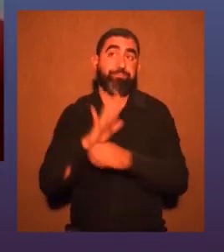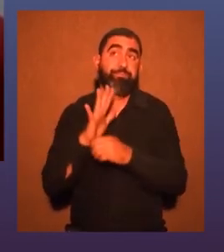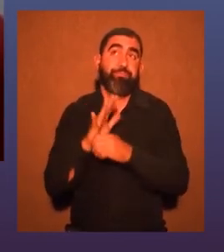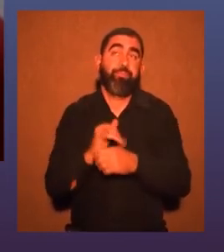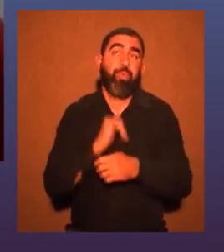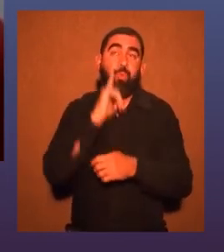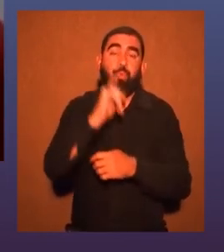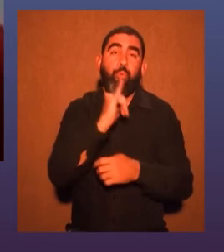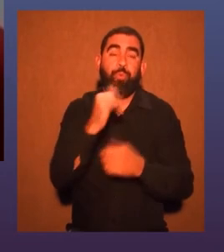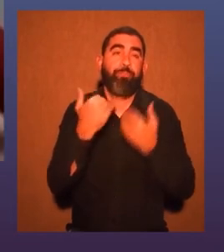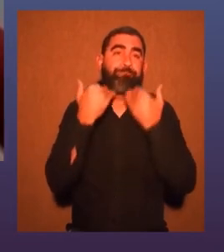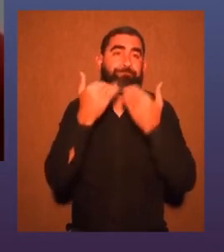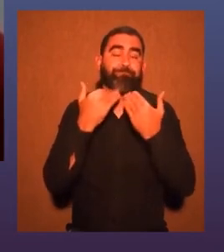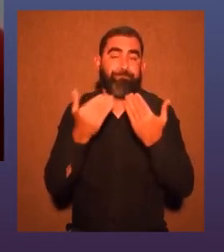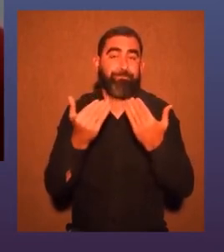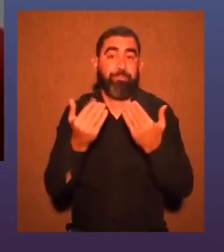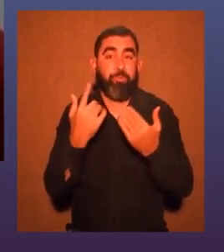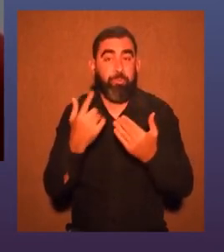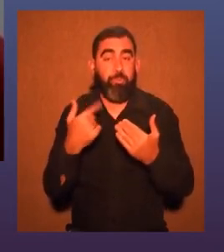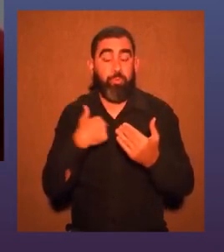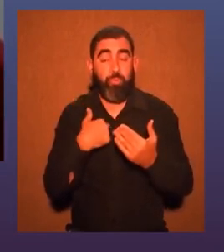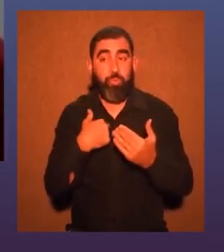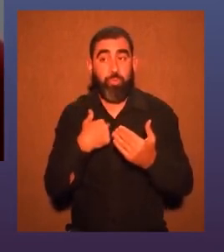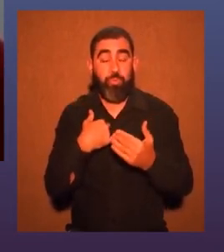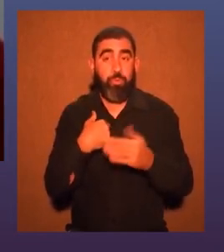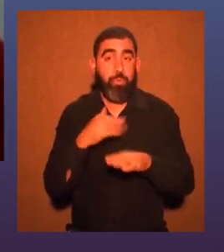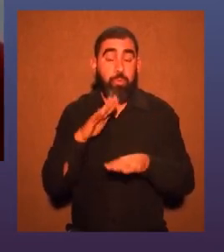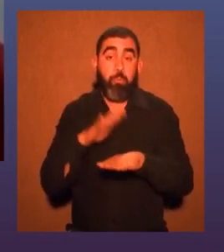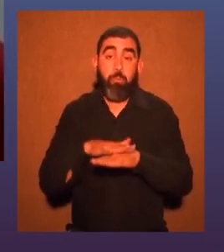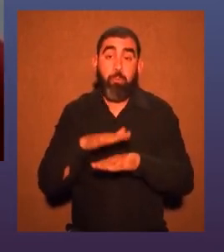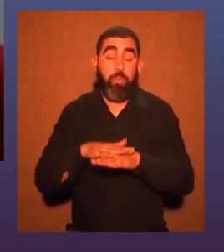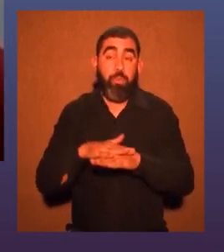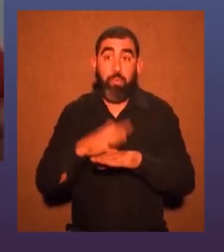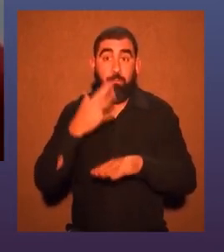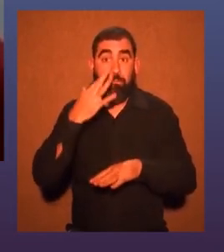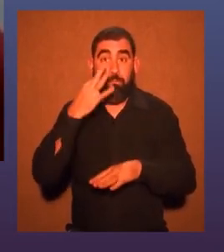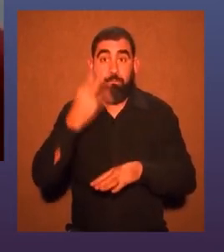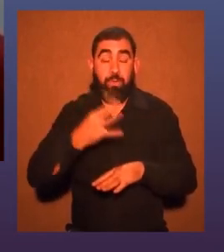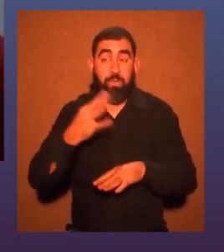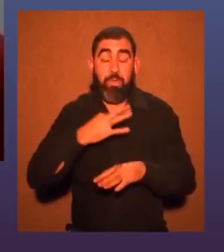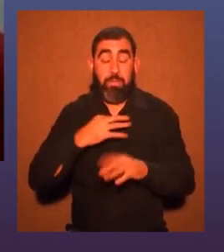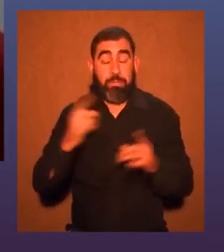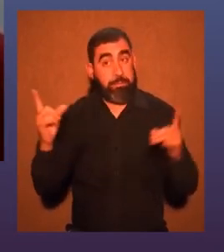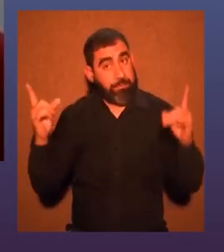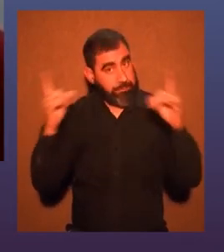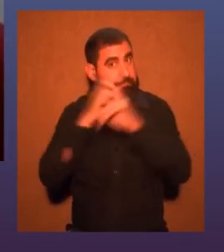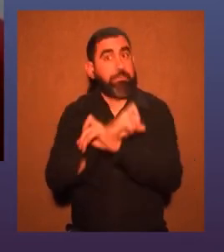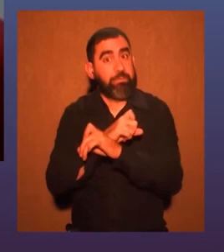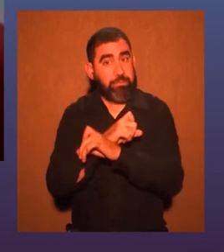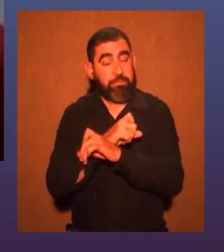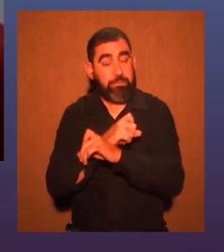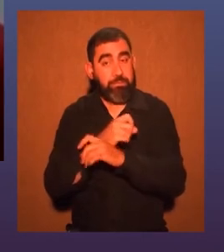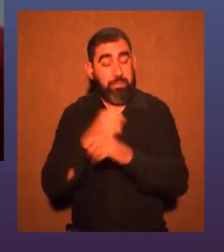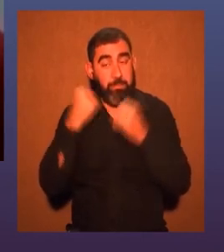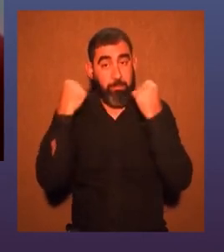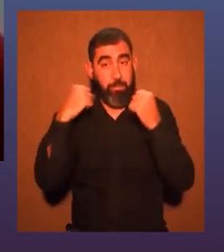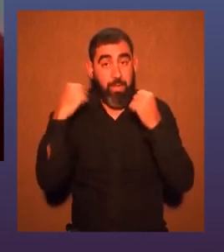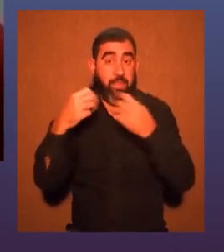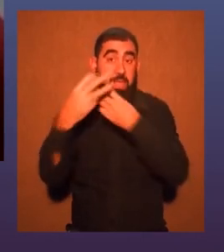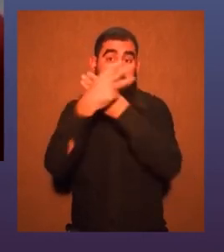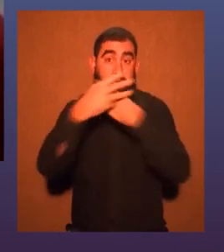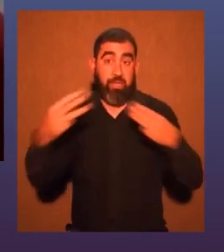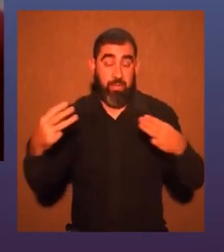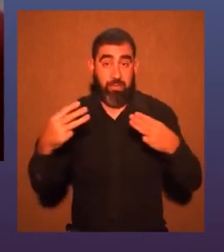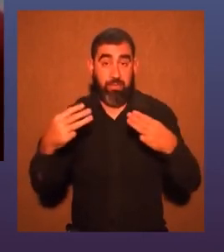pero he llegado a momentos de ha sido duro, lo sé, el ensayo general para mí ha sido, desde la